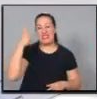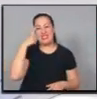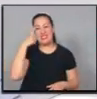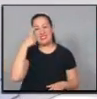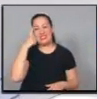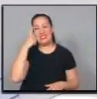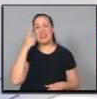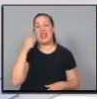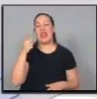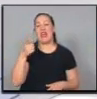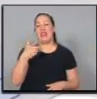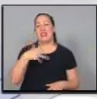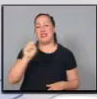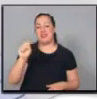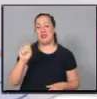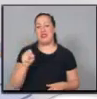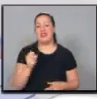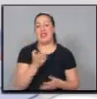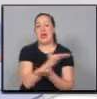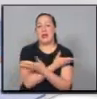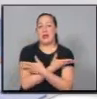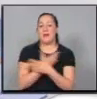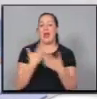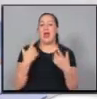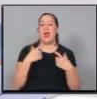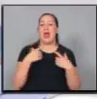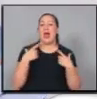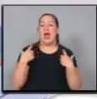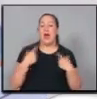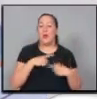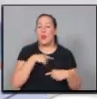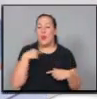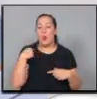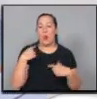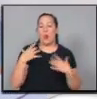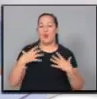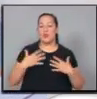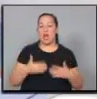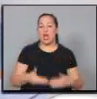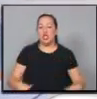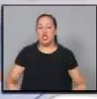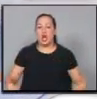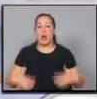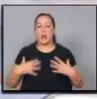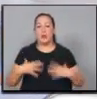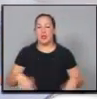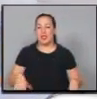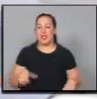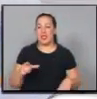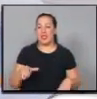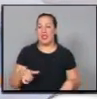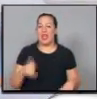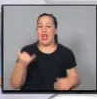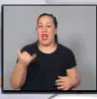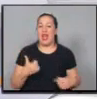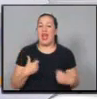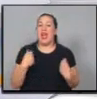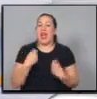semanas anteriores, te llevaste remeritas, blusitas, shortcitos, vestiditos. ¿No te llevaste algún